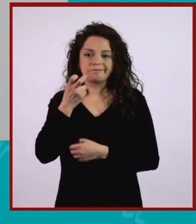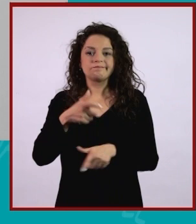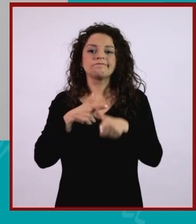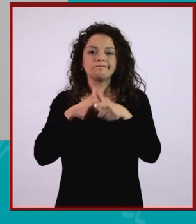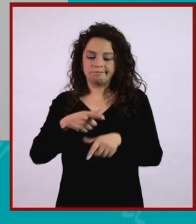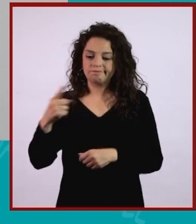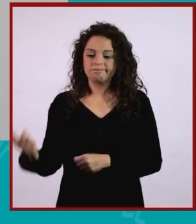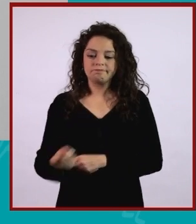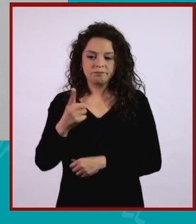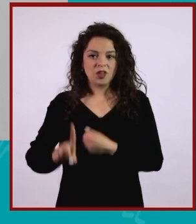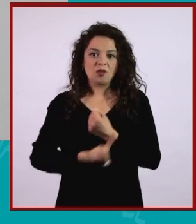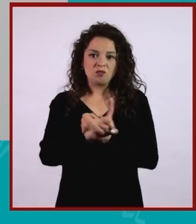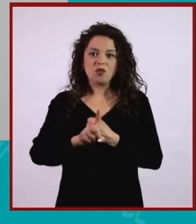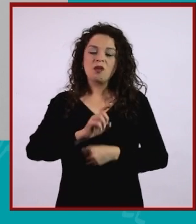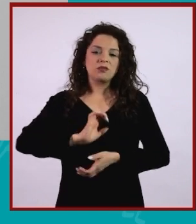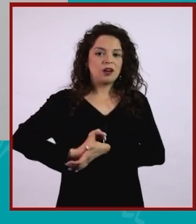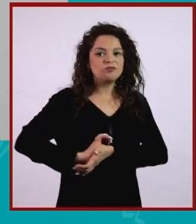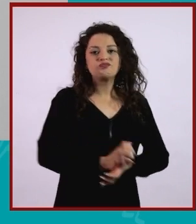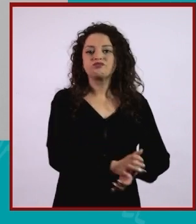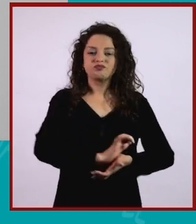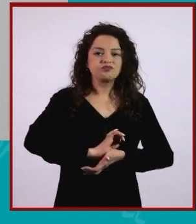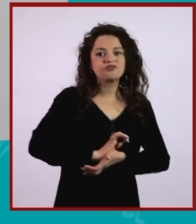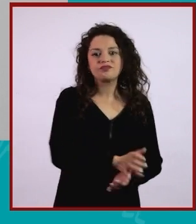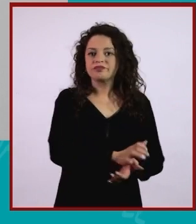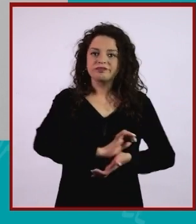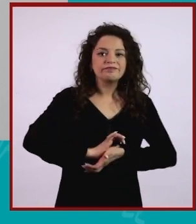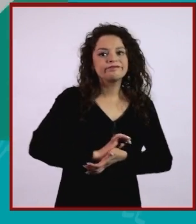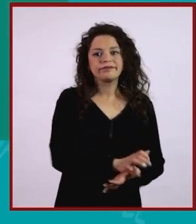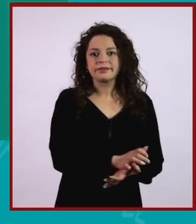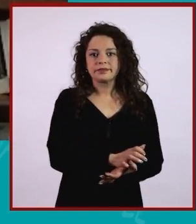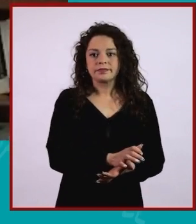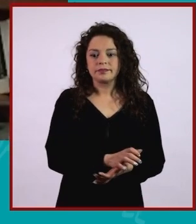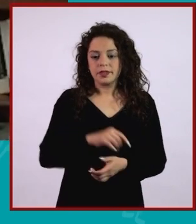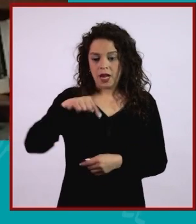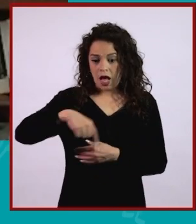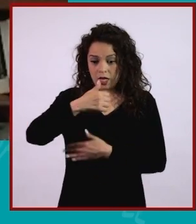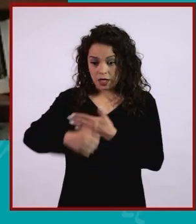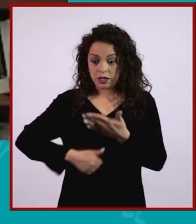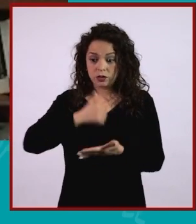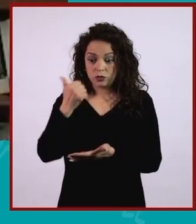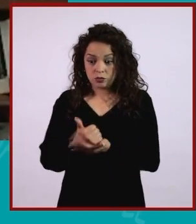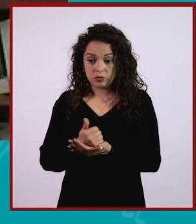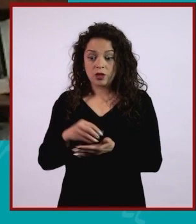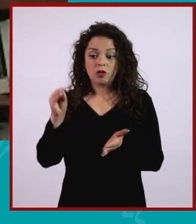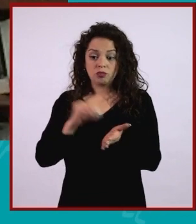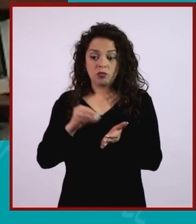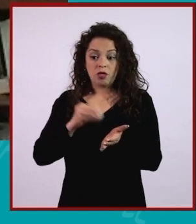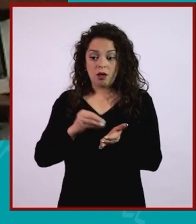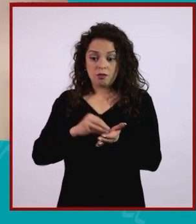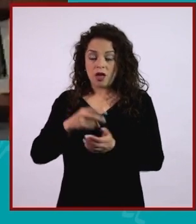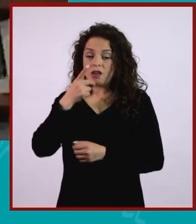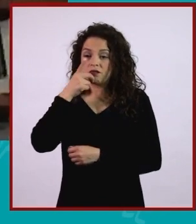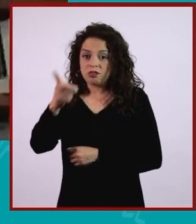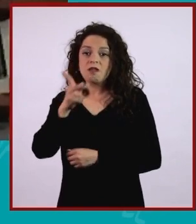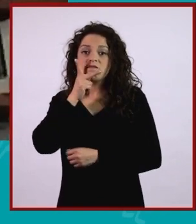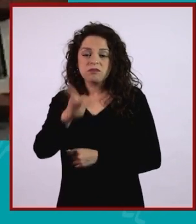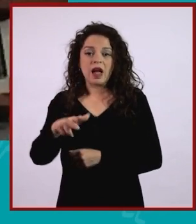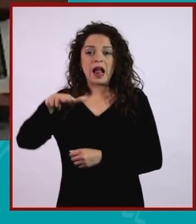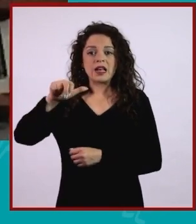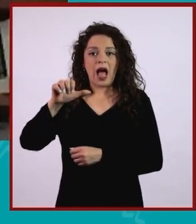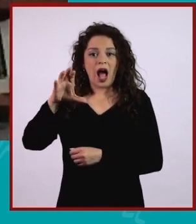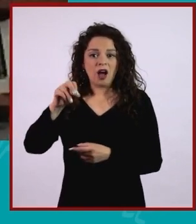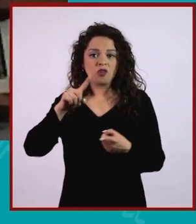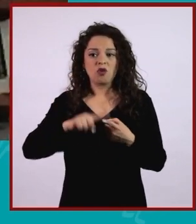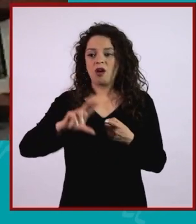a la permanencia de este problema. En la ciudad todavía se dice, ya no se dice indio, se dice naco, ¿no?